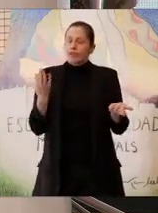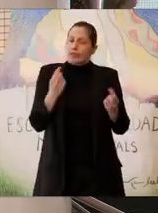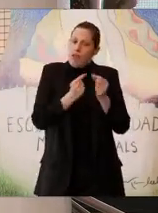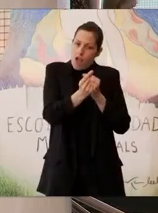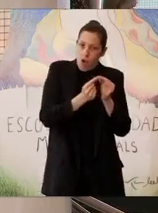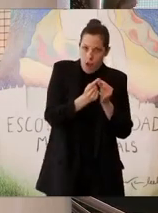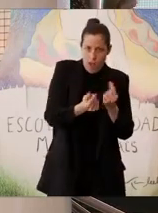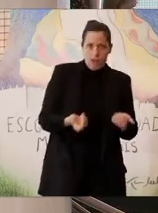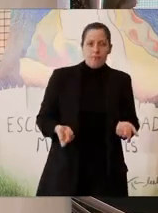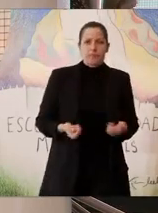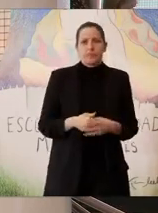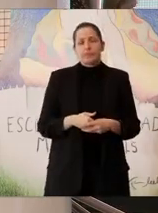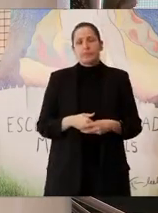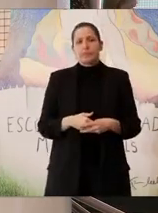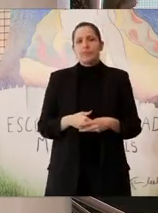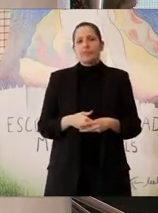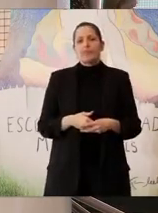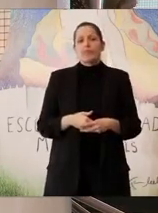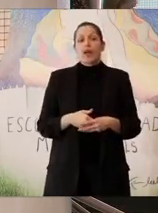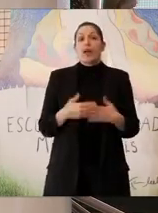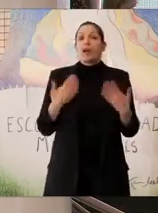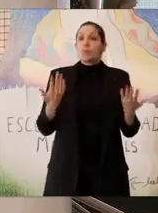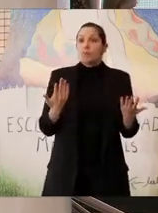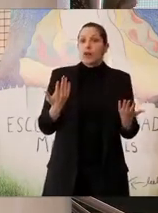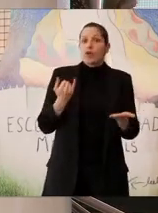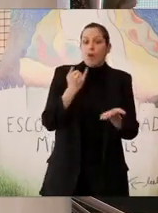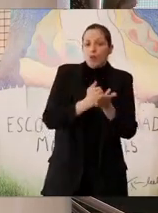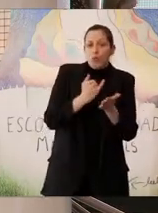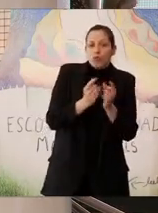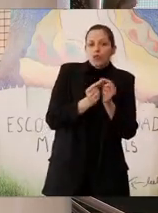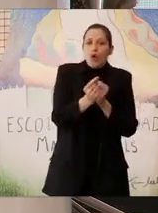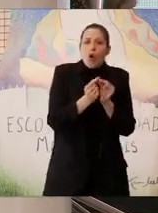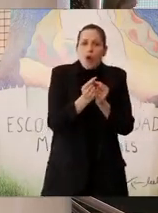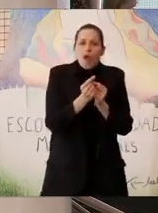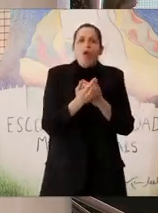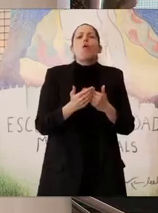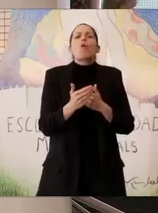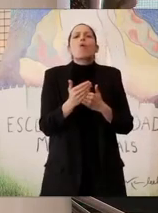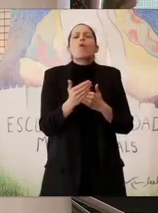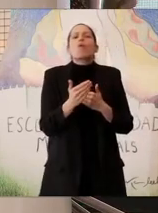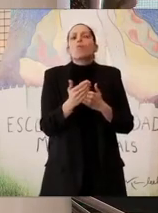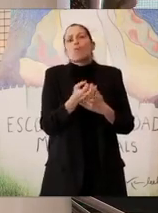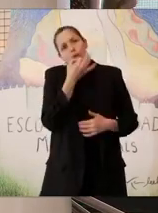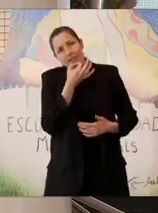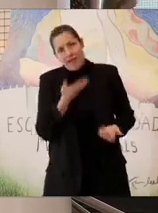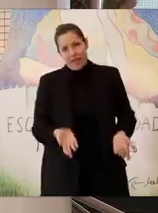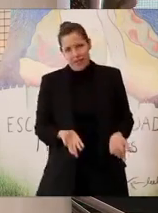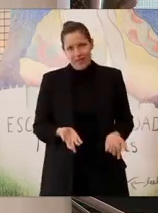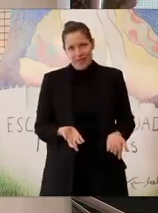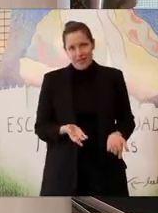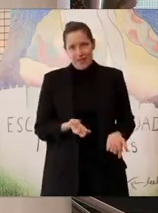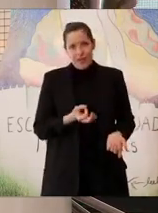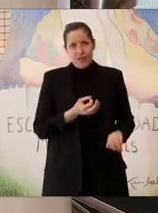medidas online, ¿vale? Pero ¿qué pasaba? ¿Qué hacemos esos cursos online? ¿Cuándo? Por las tardes. Ah, porque no nos conceden